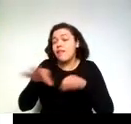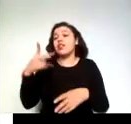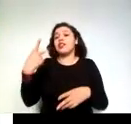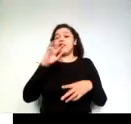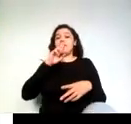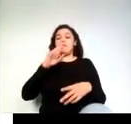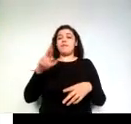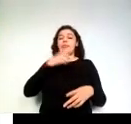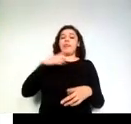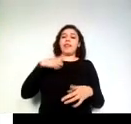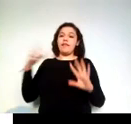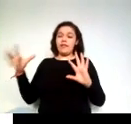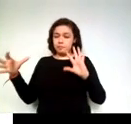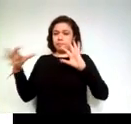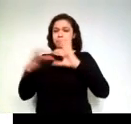estar